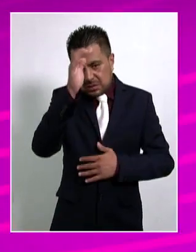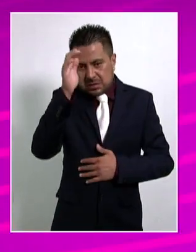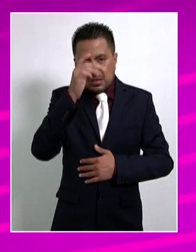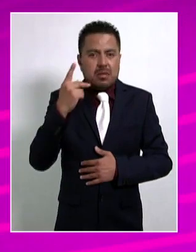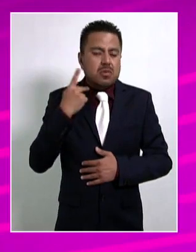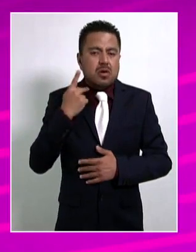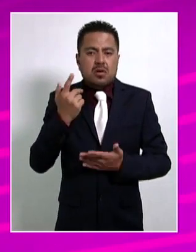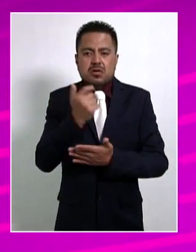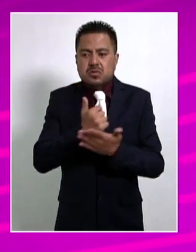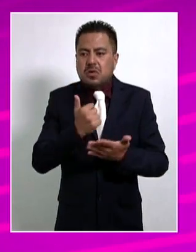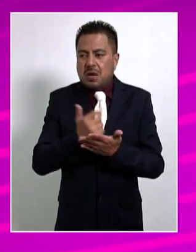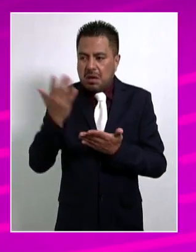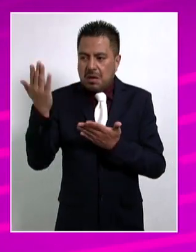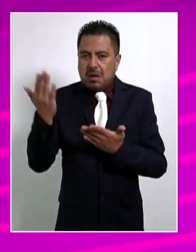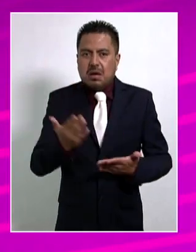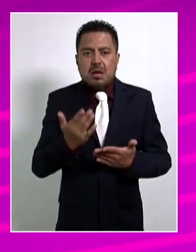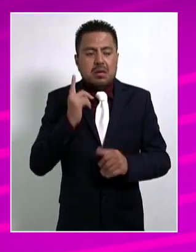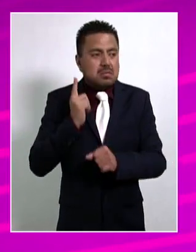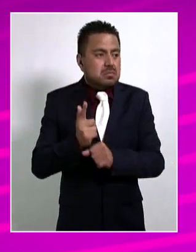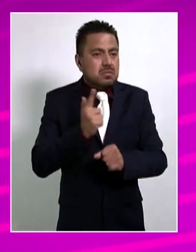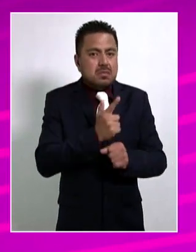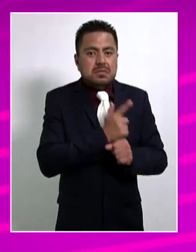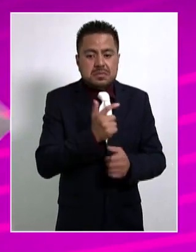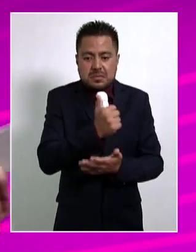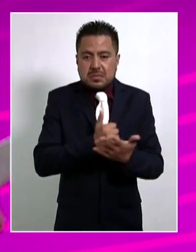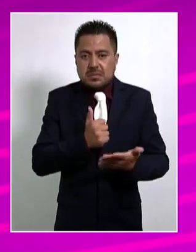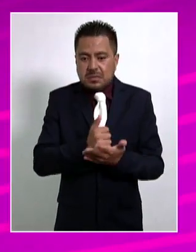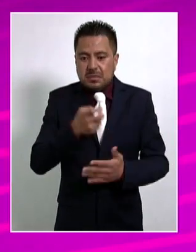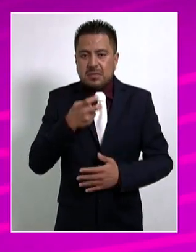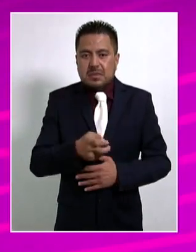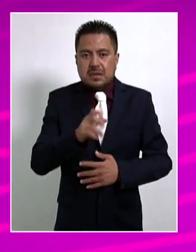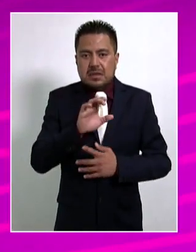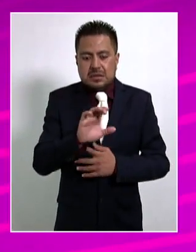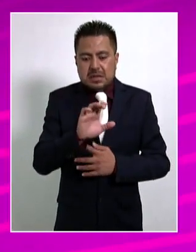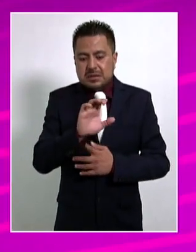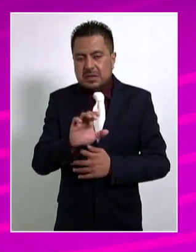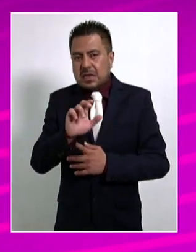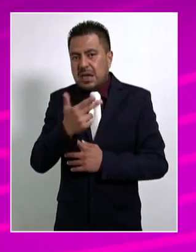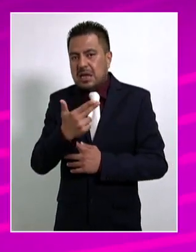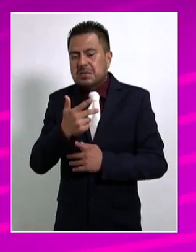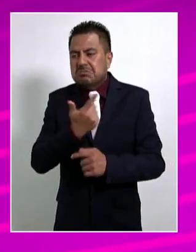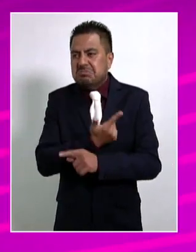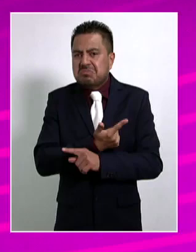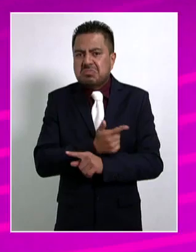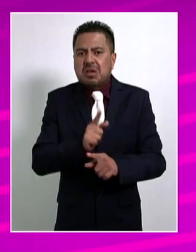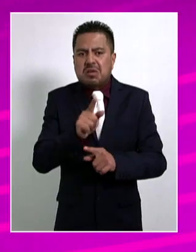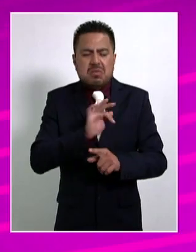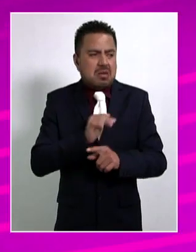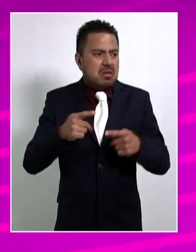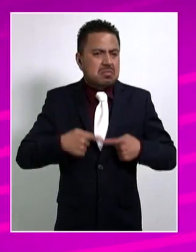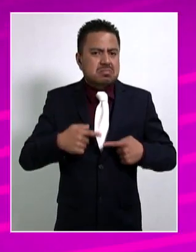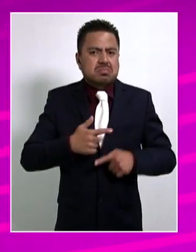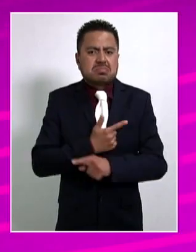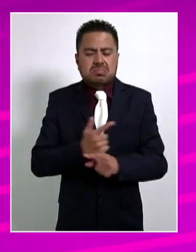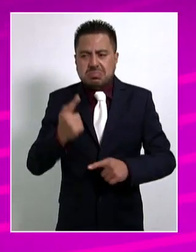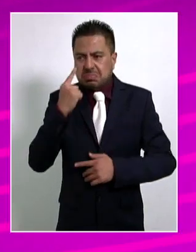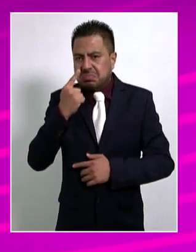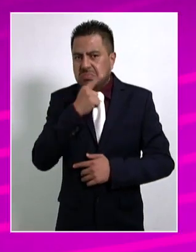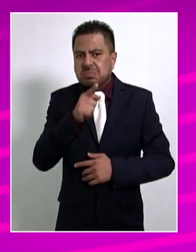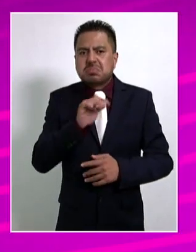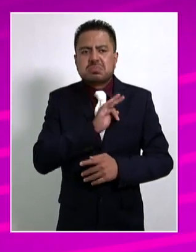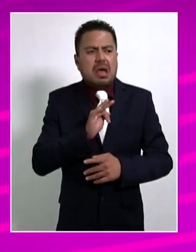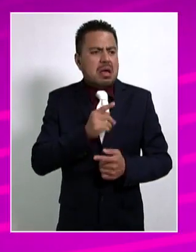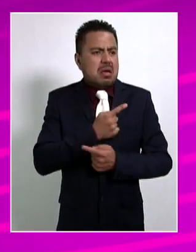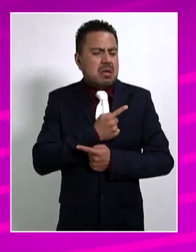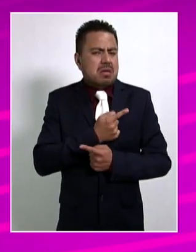aquí a la ciudad, vio que aquí en la ciudad, en el CCH, la gente era muy libre, que podías vestirte como tú quisieras, que podías